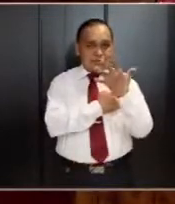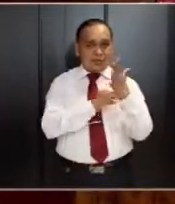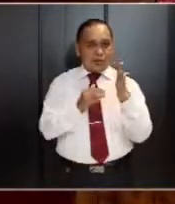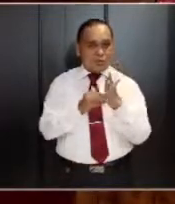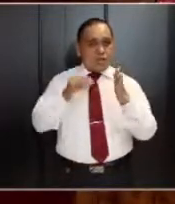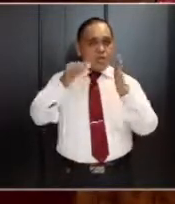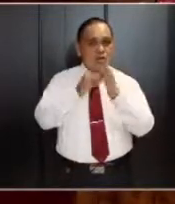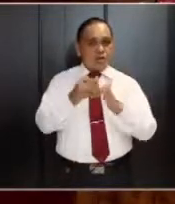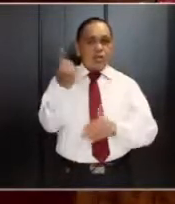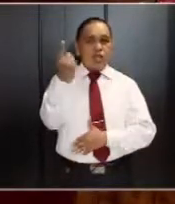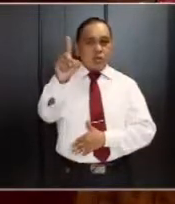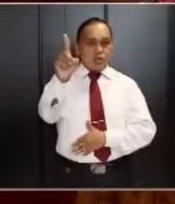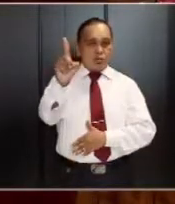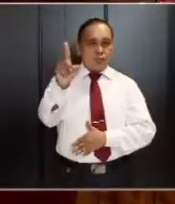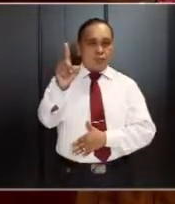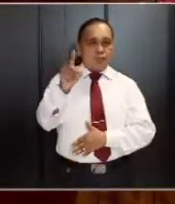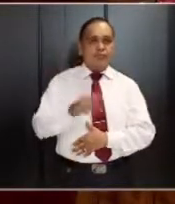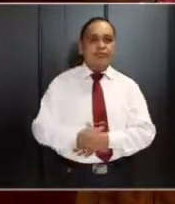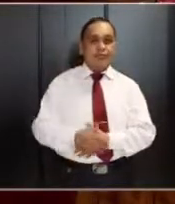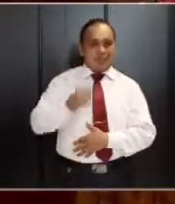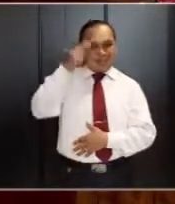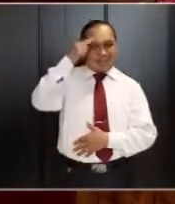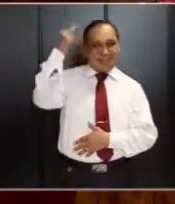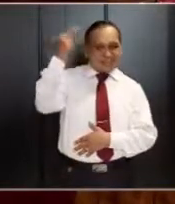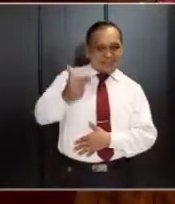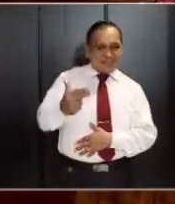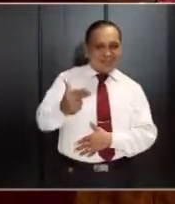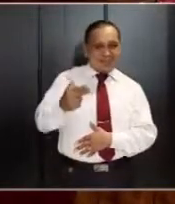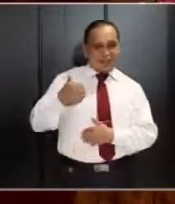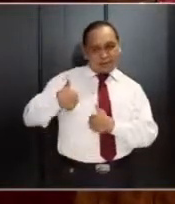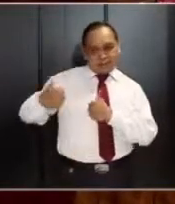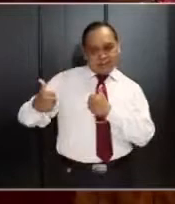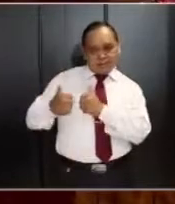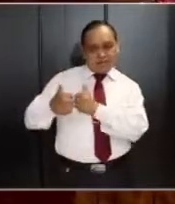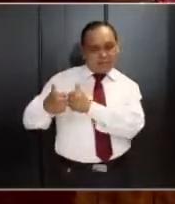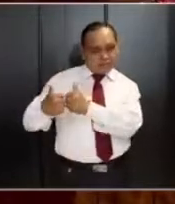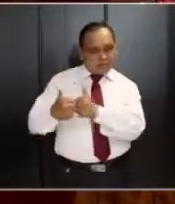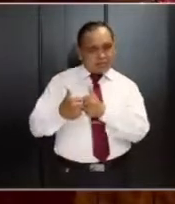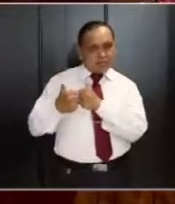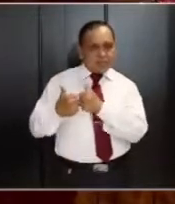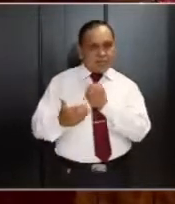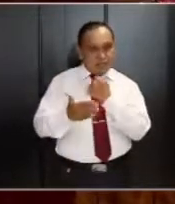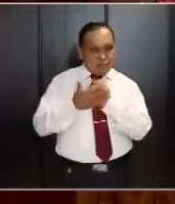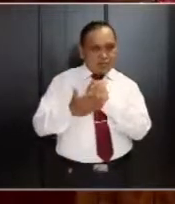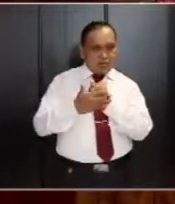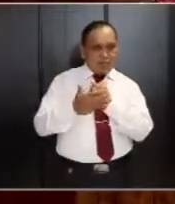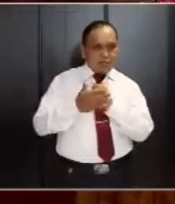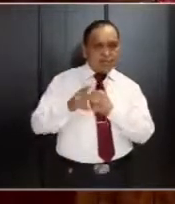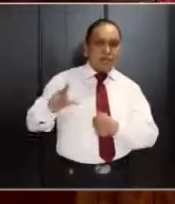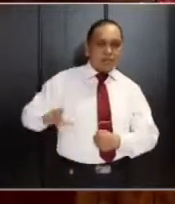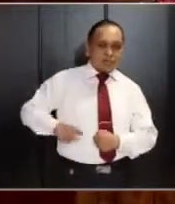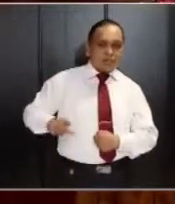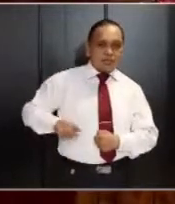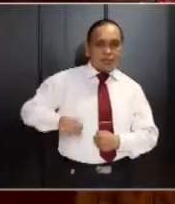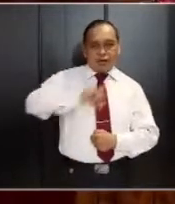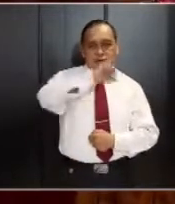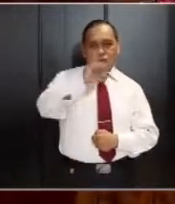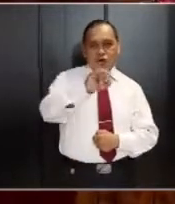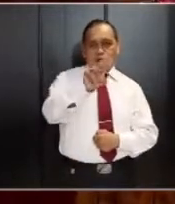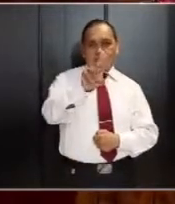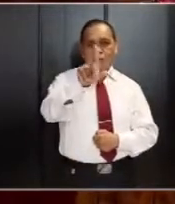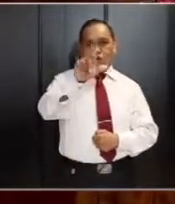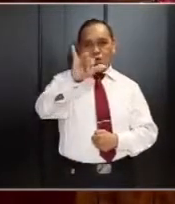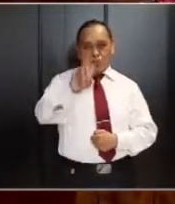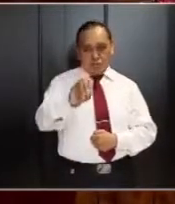de dólares. Estuve en Hidalgo acompañando al compañero ganador, el próximo gobernador, a Julio Menchaca, que